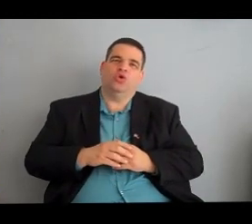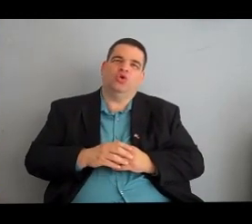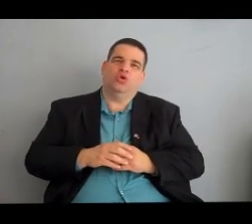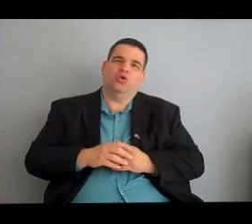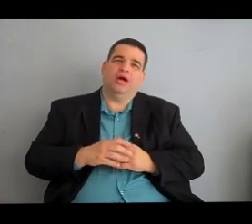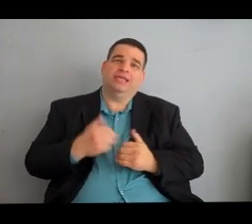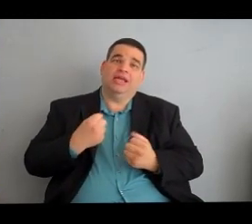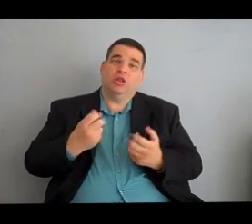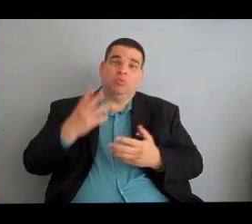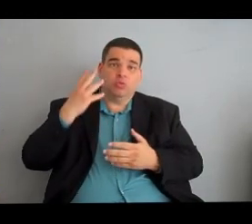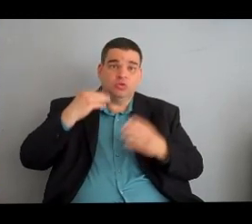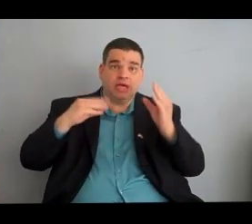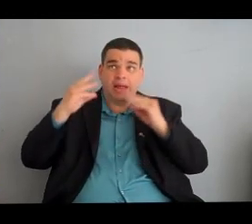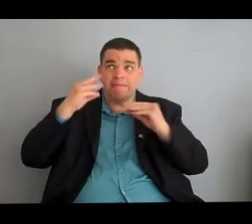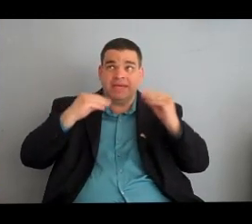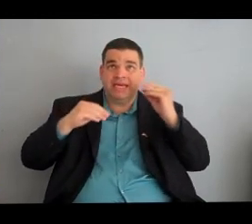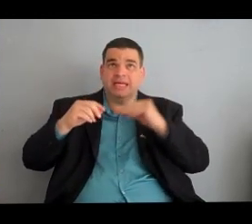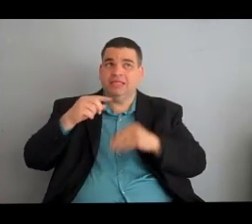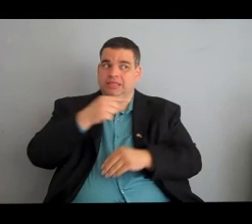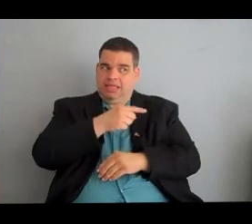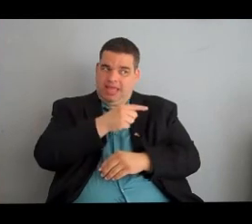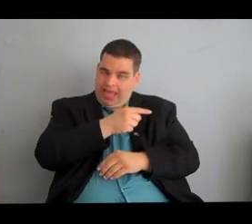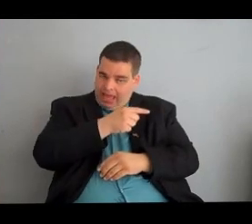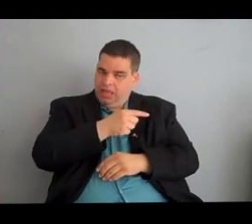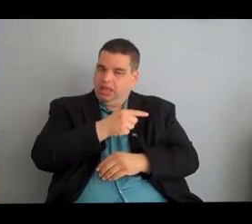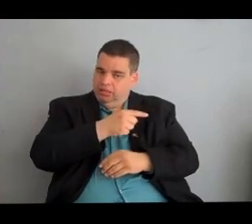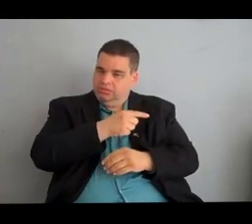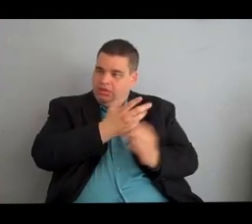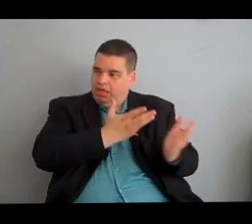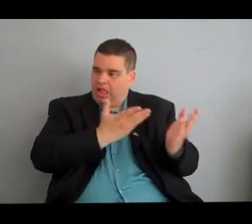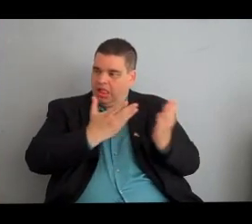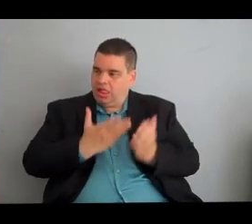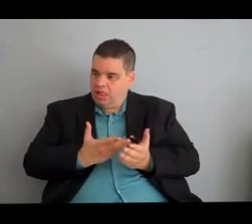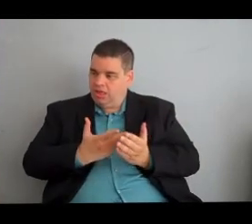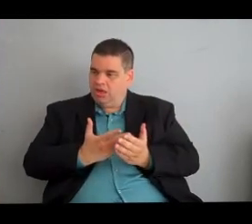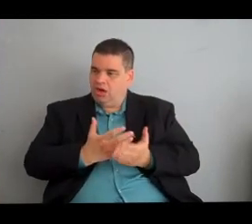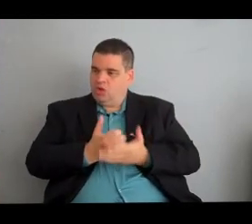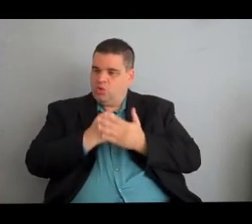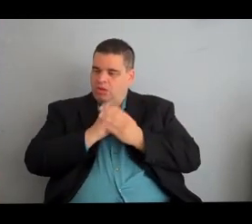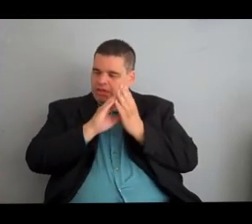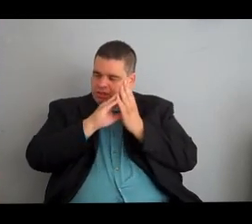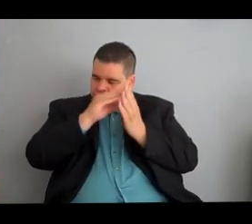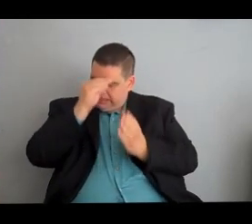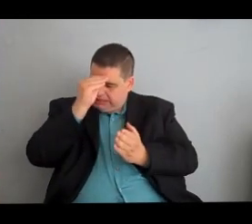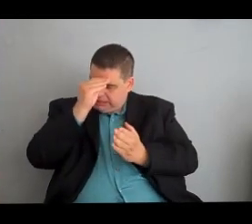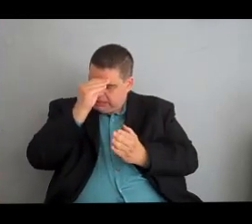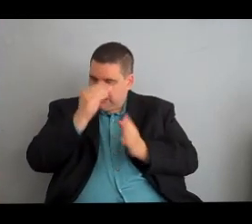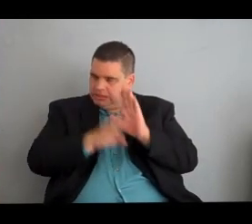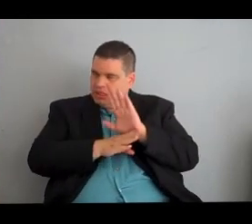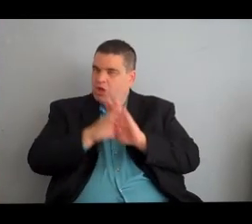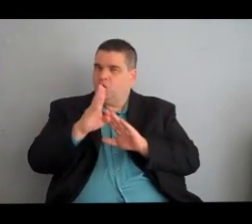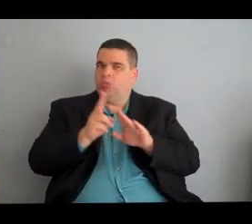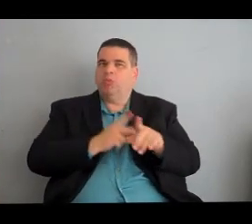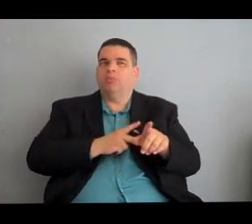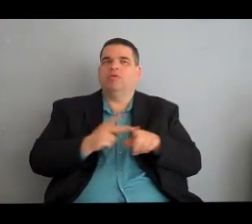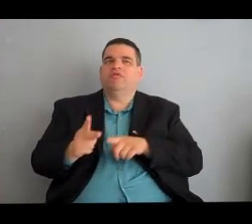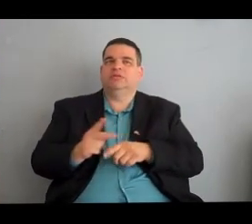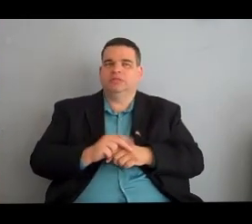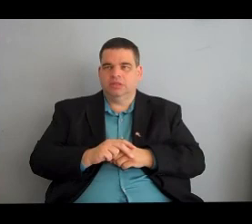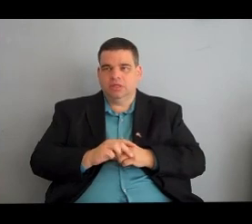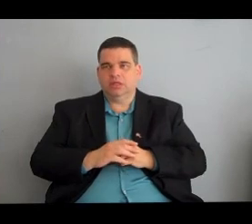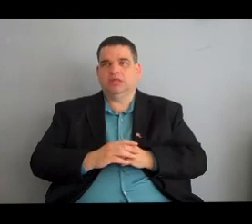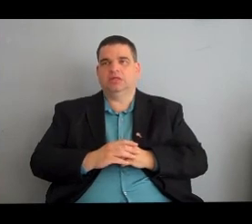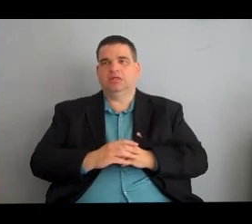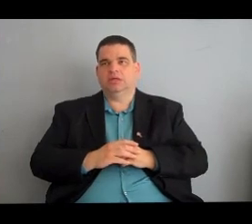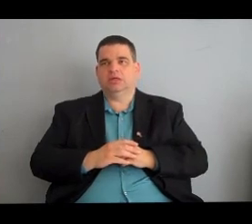a nosotros, pues, nos ha servido de crecer como profesionales. Y a él le dicen el rey del güiro, me dicen el